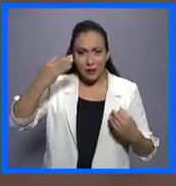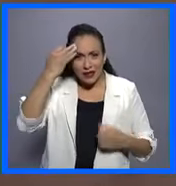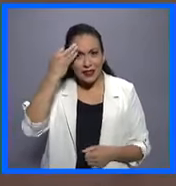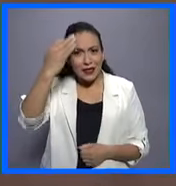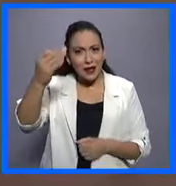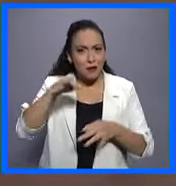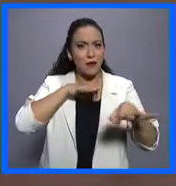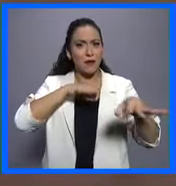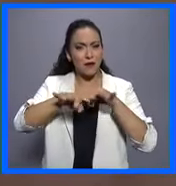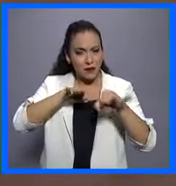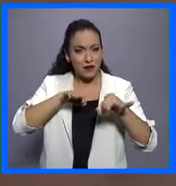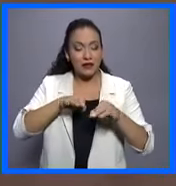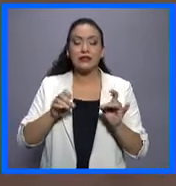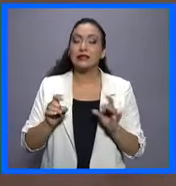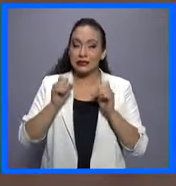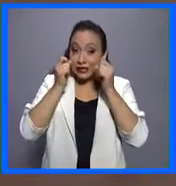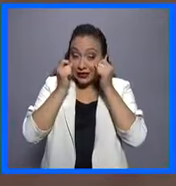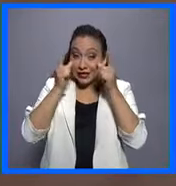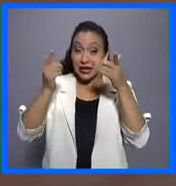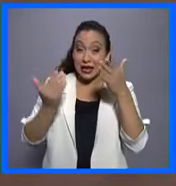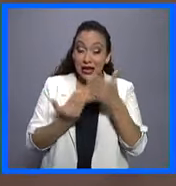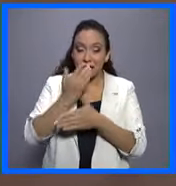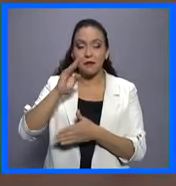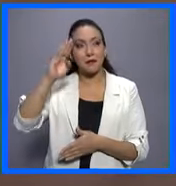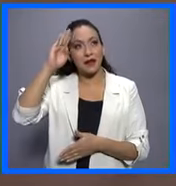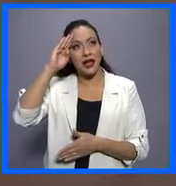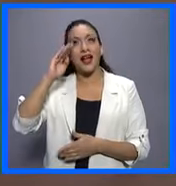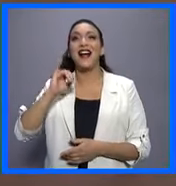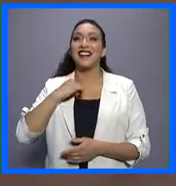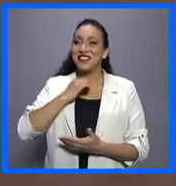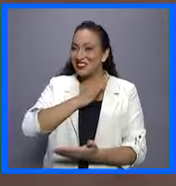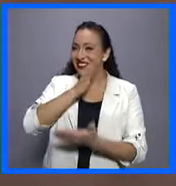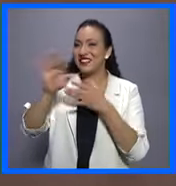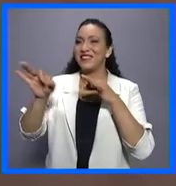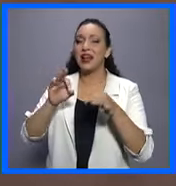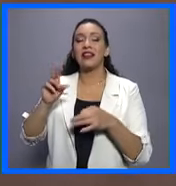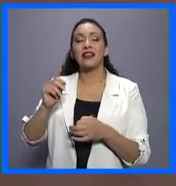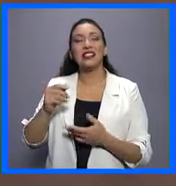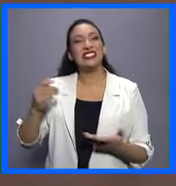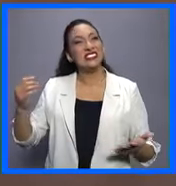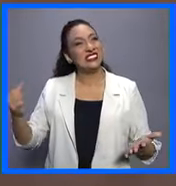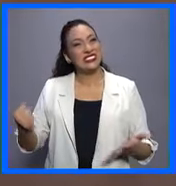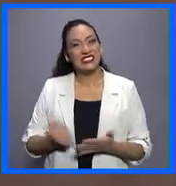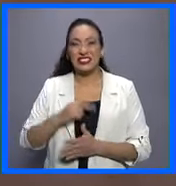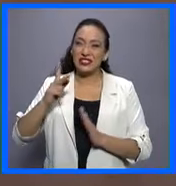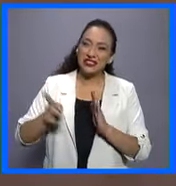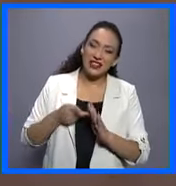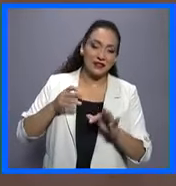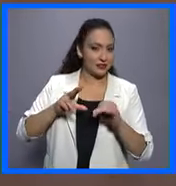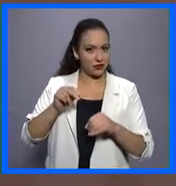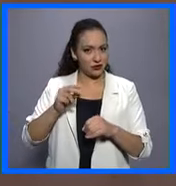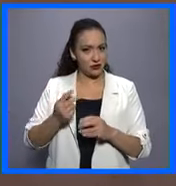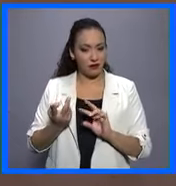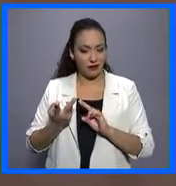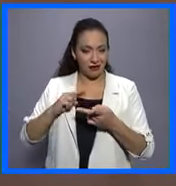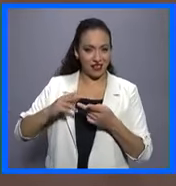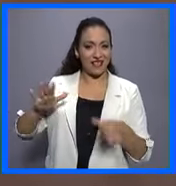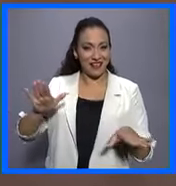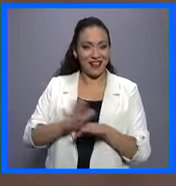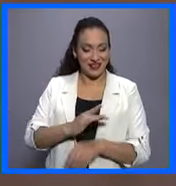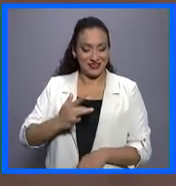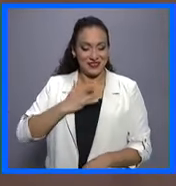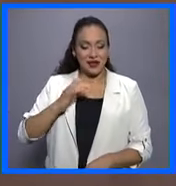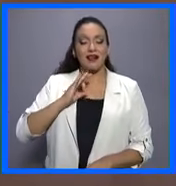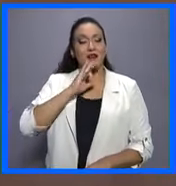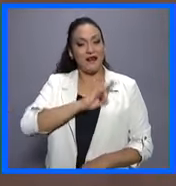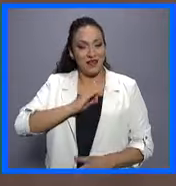cuando nos despertamos tenemos que decir qué gusto voy a trabajar, no, híjoles, tengo que ir a trabajar. Esa es la diferencia de la